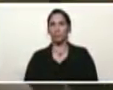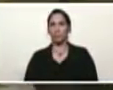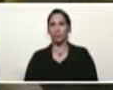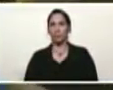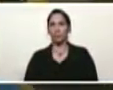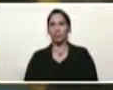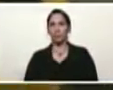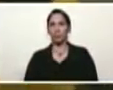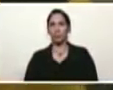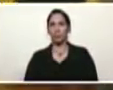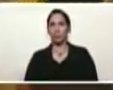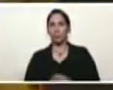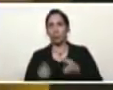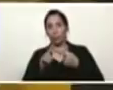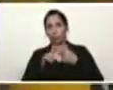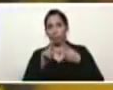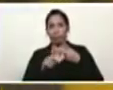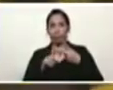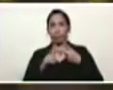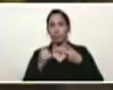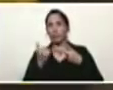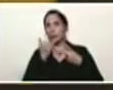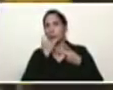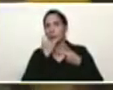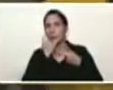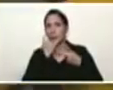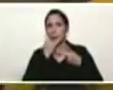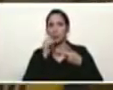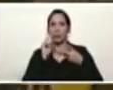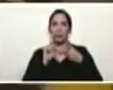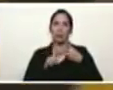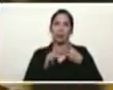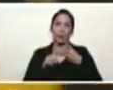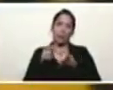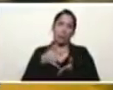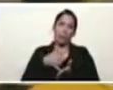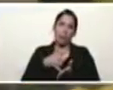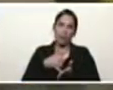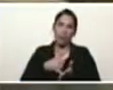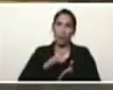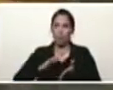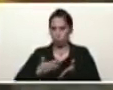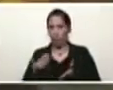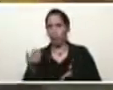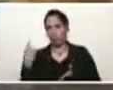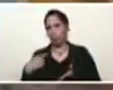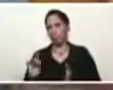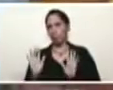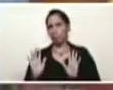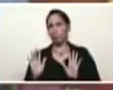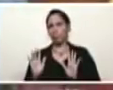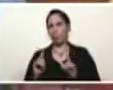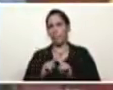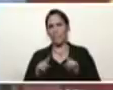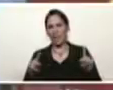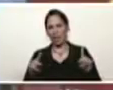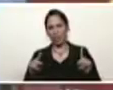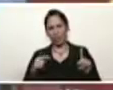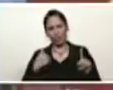podré tener fallas, podré tener debilidades, pero cobarde,